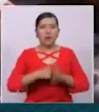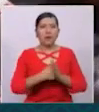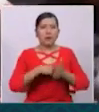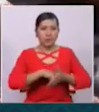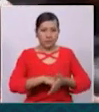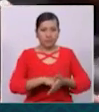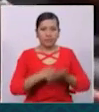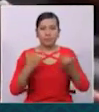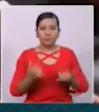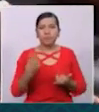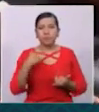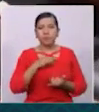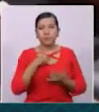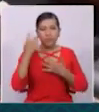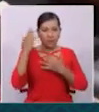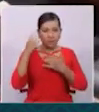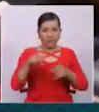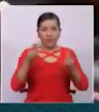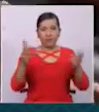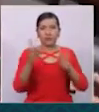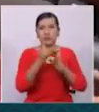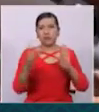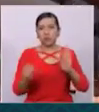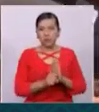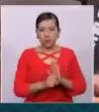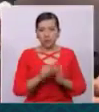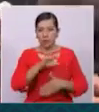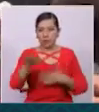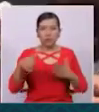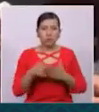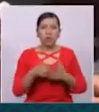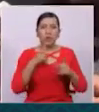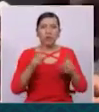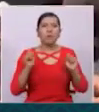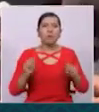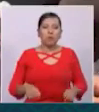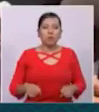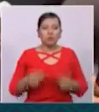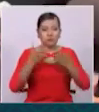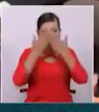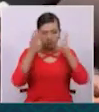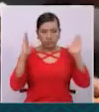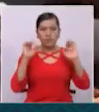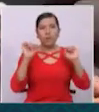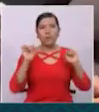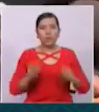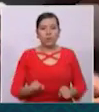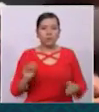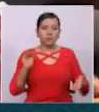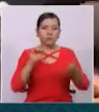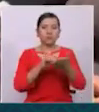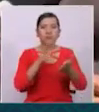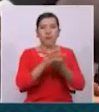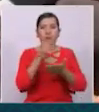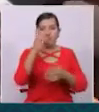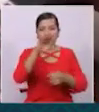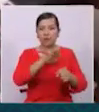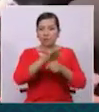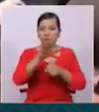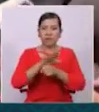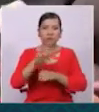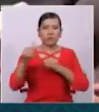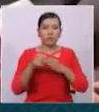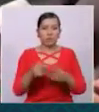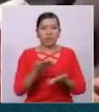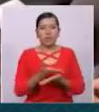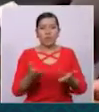Esperemos que los efectos de este decreto supremo se puedan ver, se puedan plasmar, abasteciendo de este producto